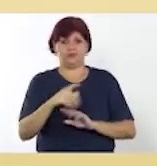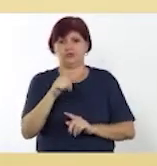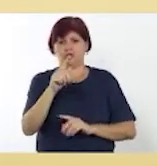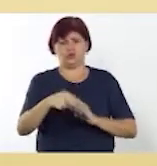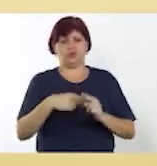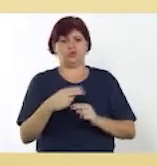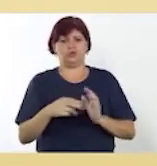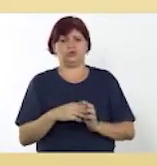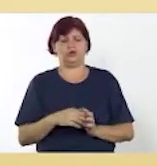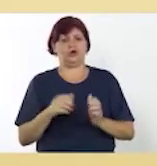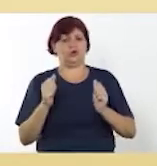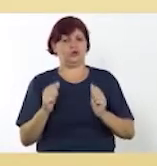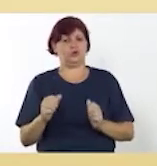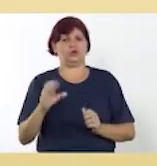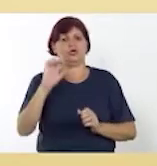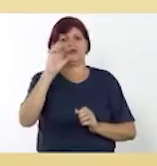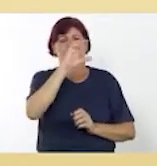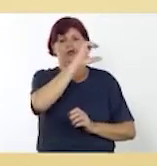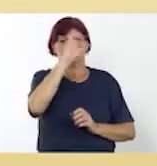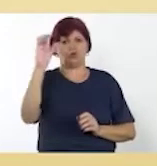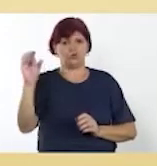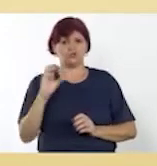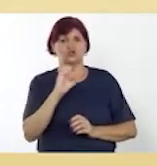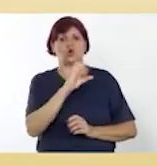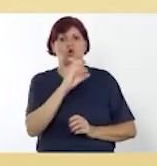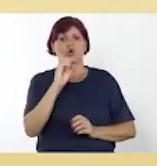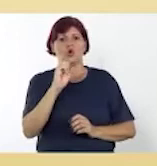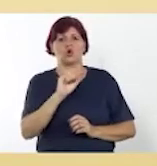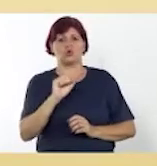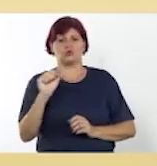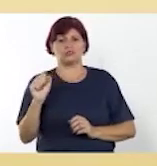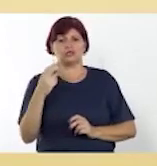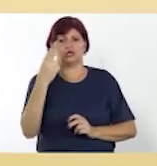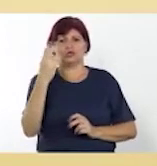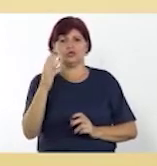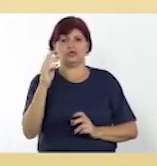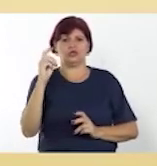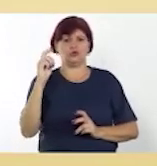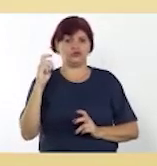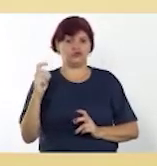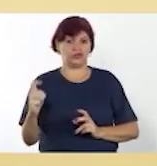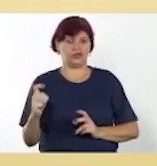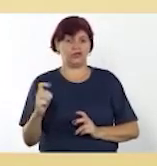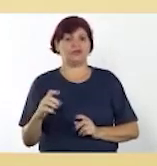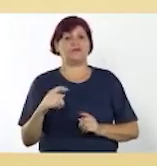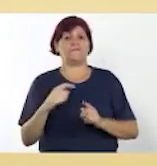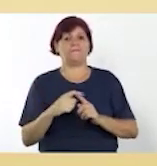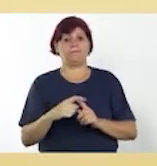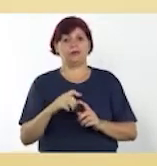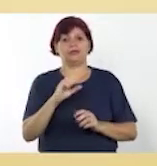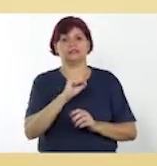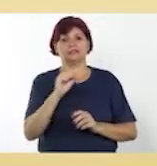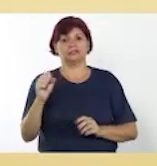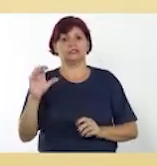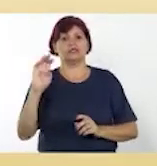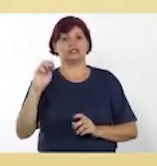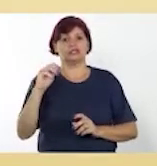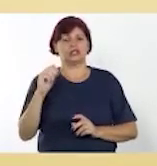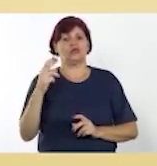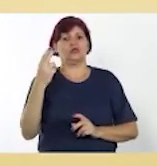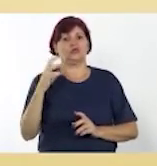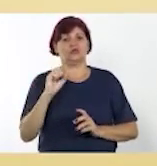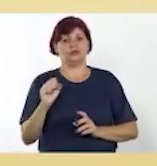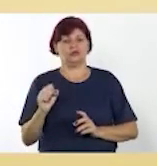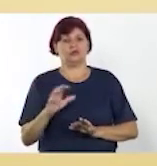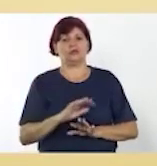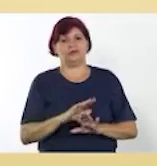algebraicas que usted haga. Nos queda la ecuación coseno de 2x menos 2 coseno de x menos 3, que descompuesta nos queda así de la